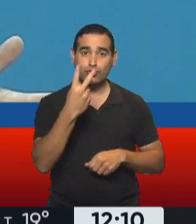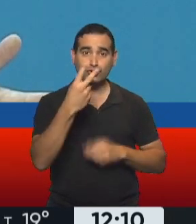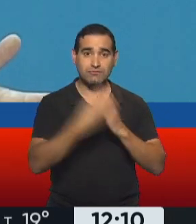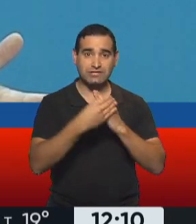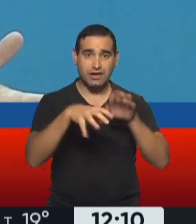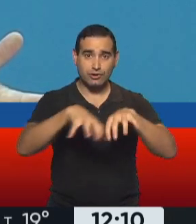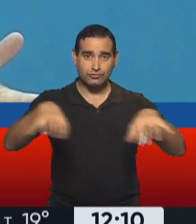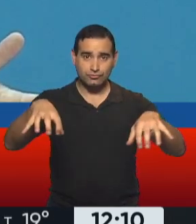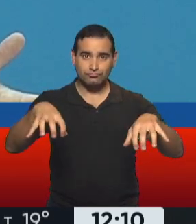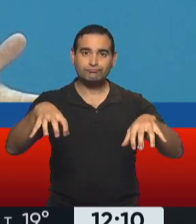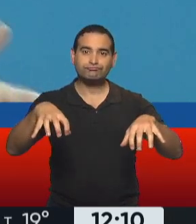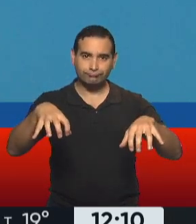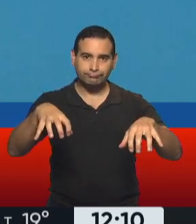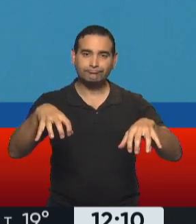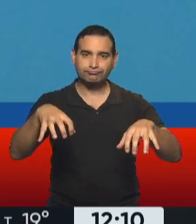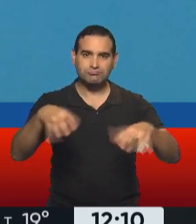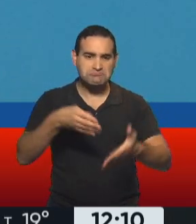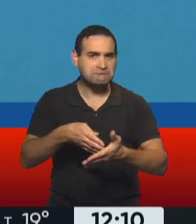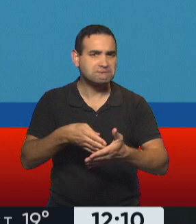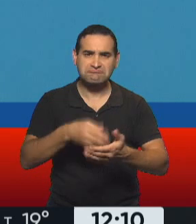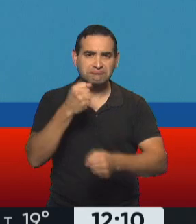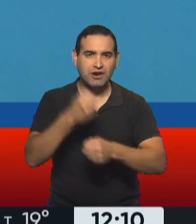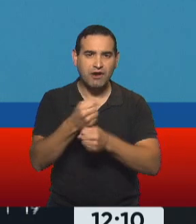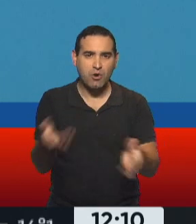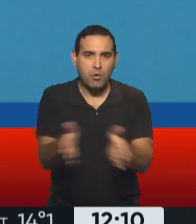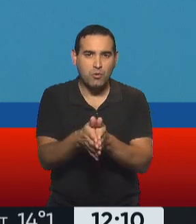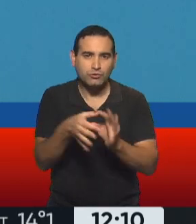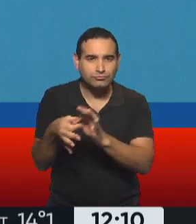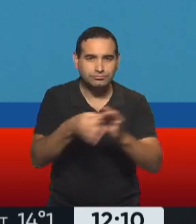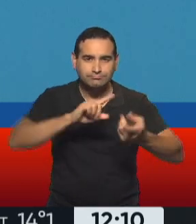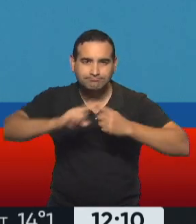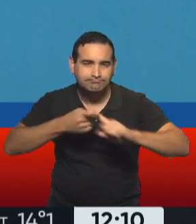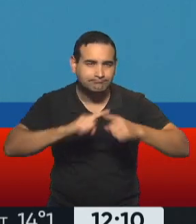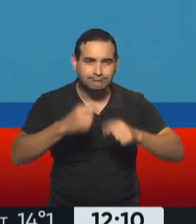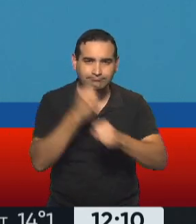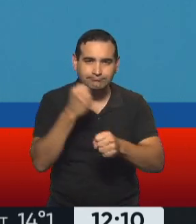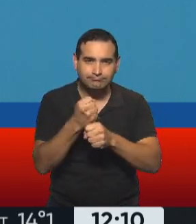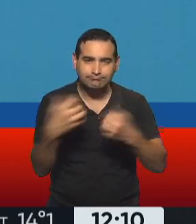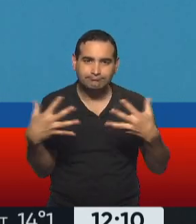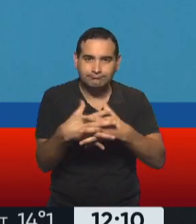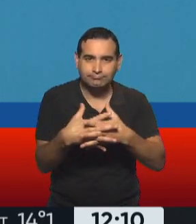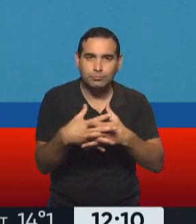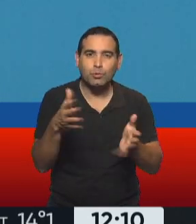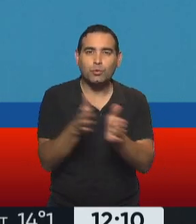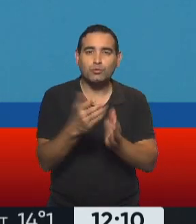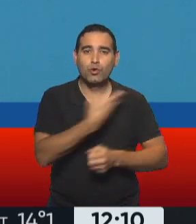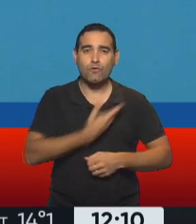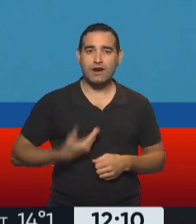ministerios que se ponen a disposición de un trabajo coordinado con los